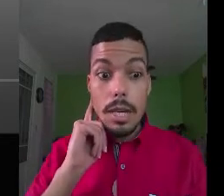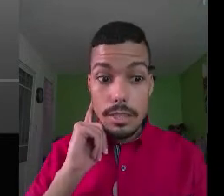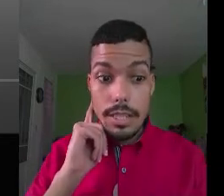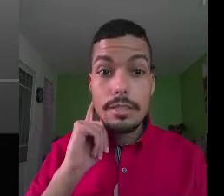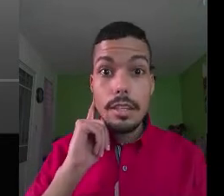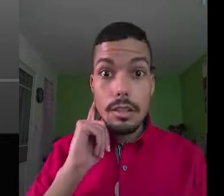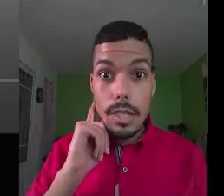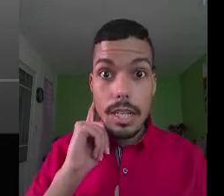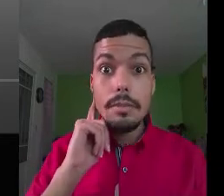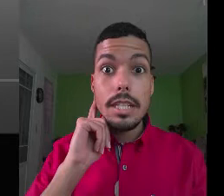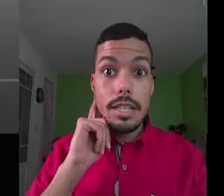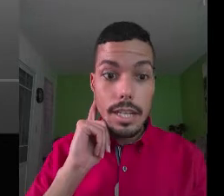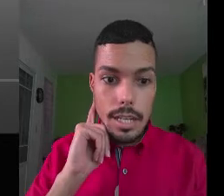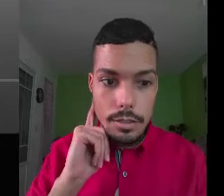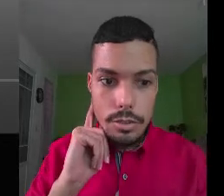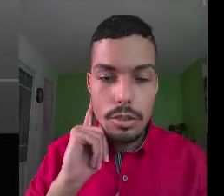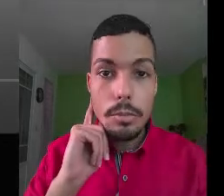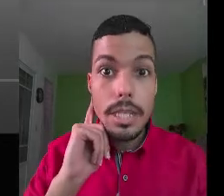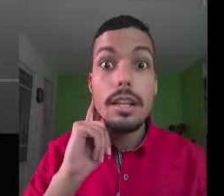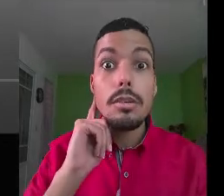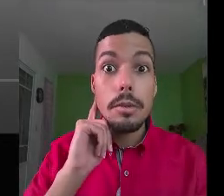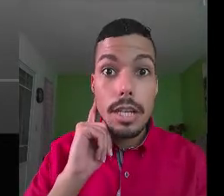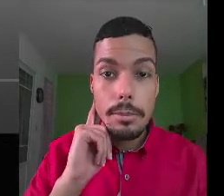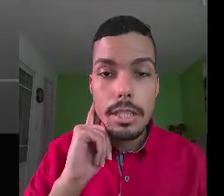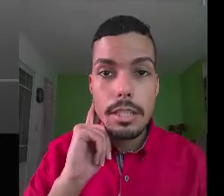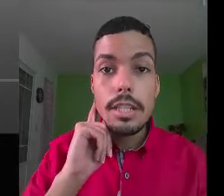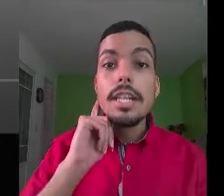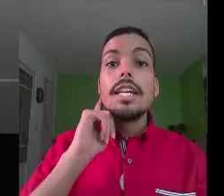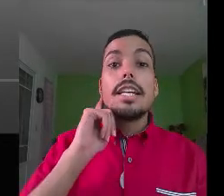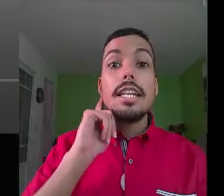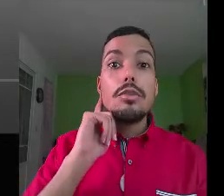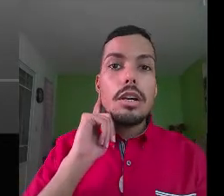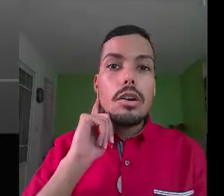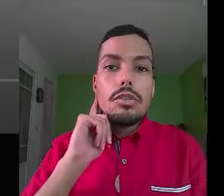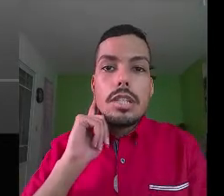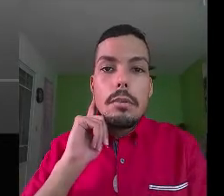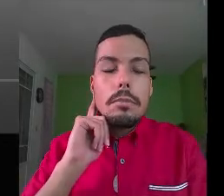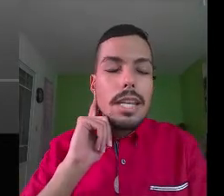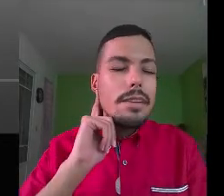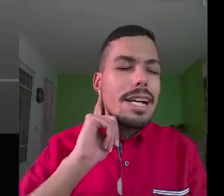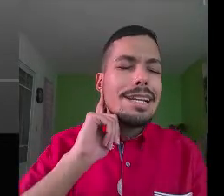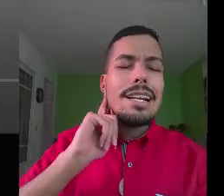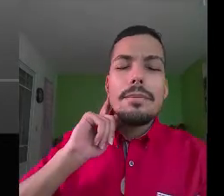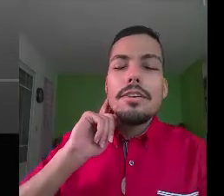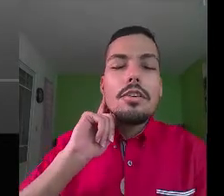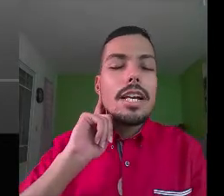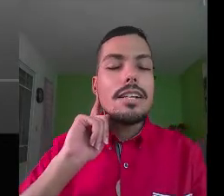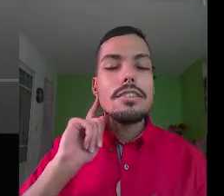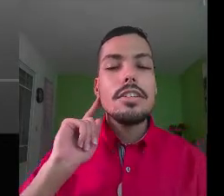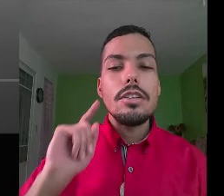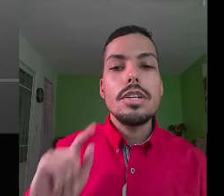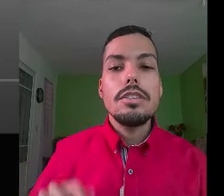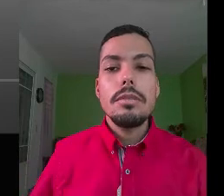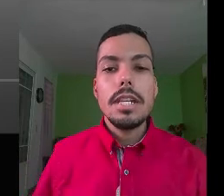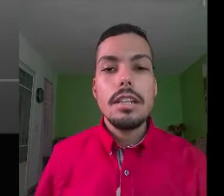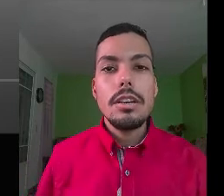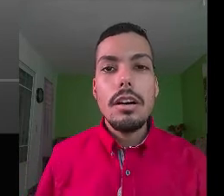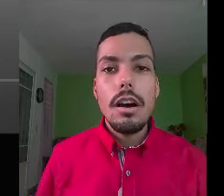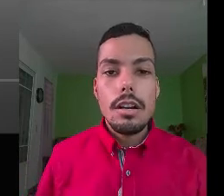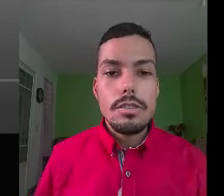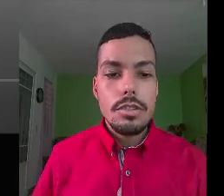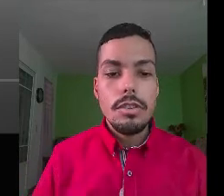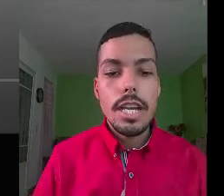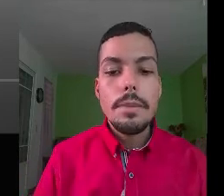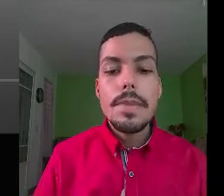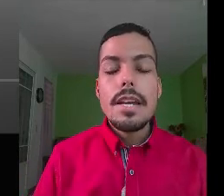letra. Lo vamos a estar haciendo, ¿verdad? Mientras la canción lo pida, lo vamos a repetir. Y luego escuchamos, mire, y bailamos con la canción de nuestro